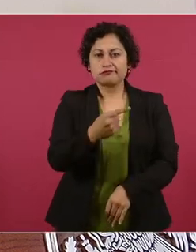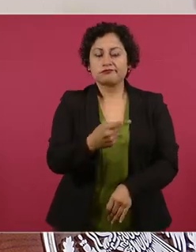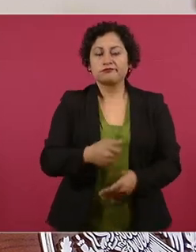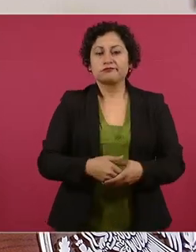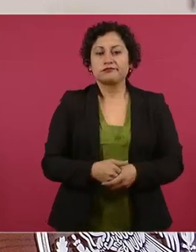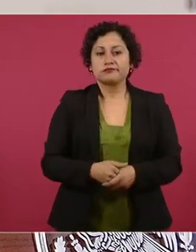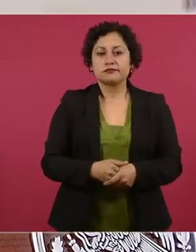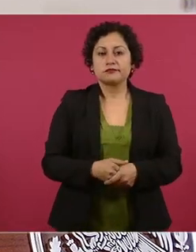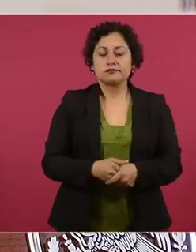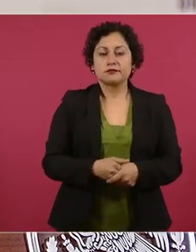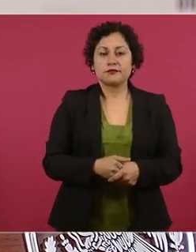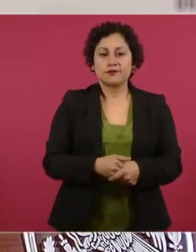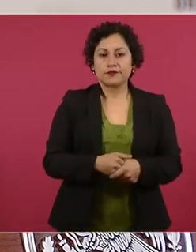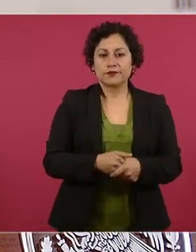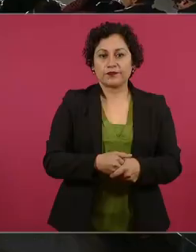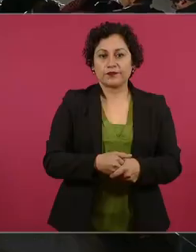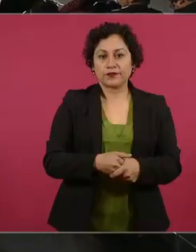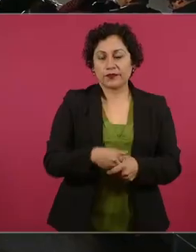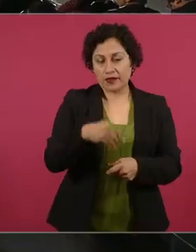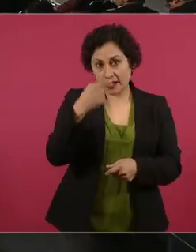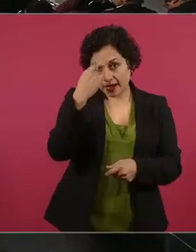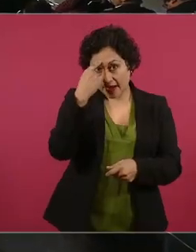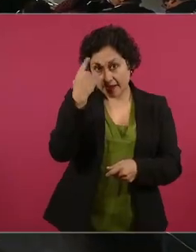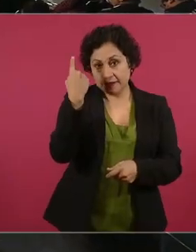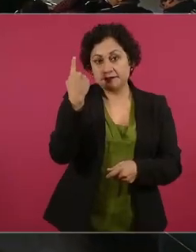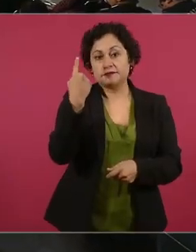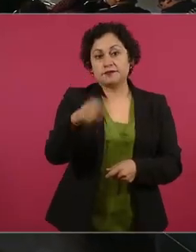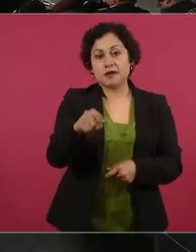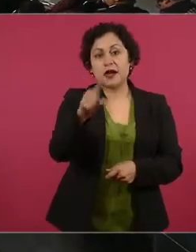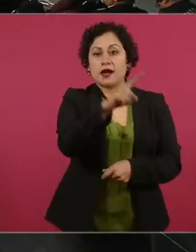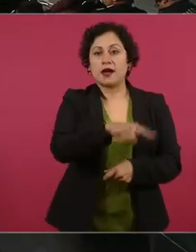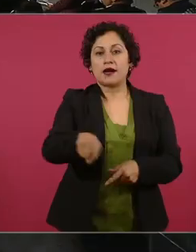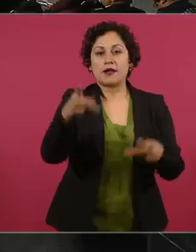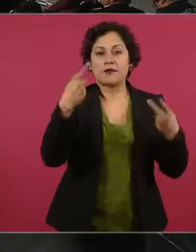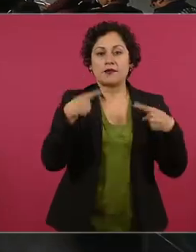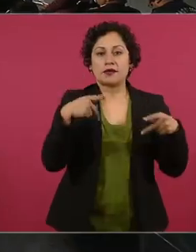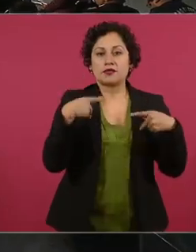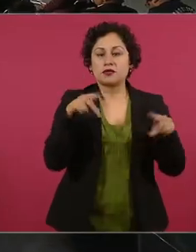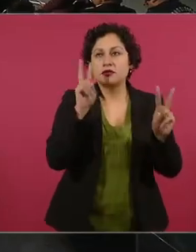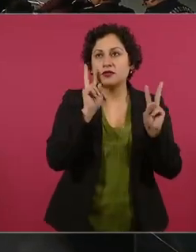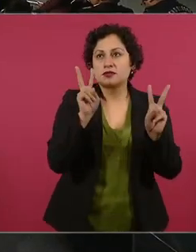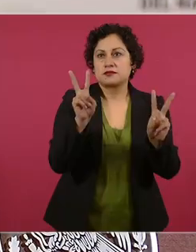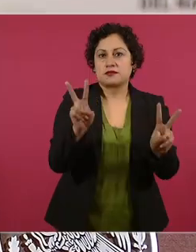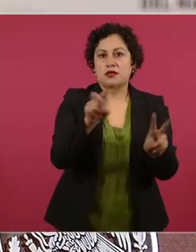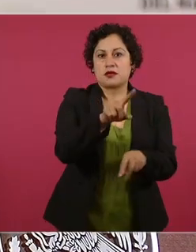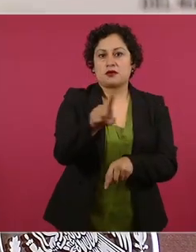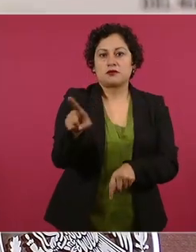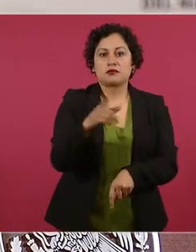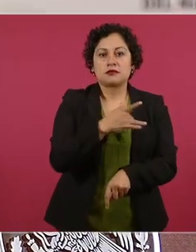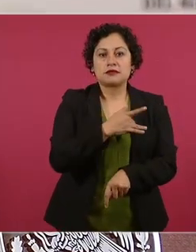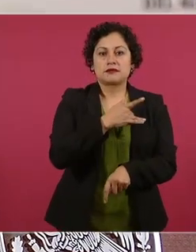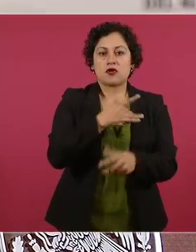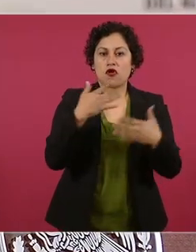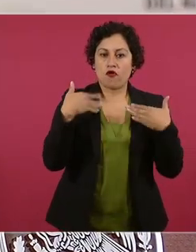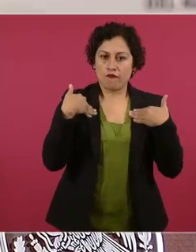la gente tenga la confianza de que no va a haber